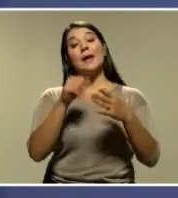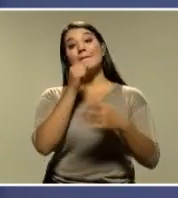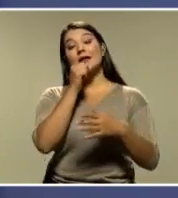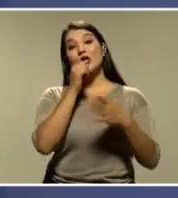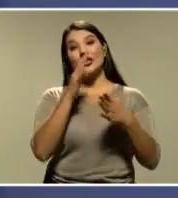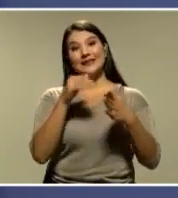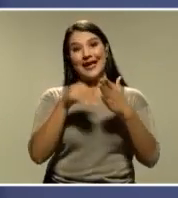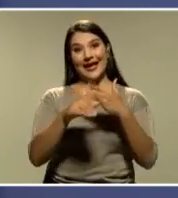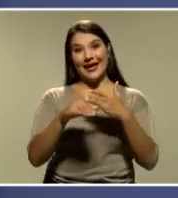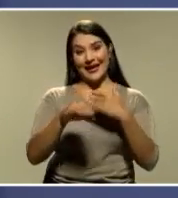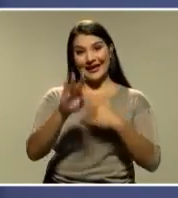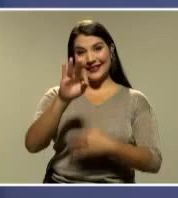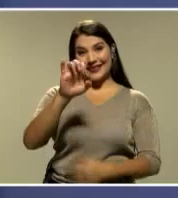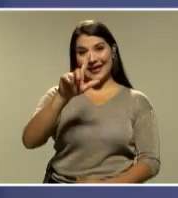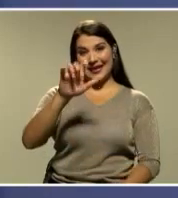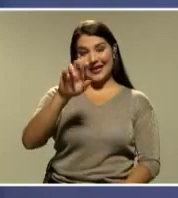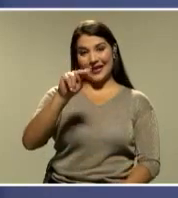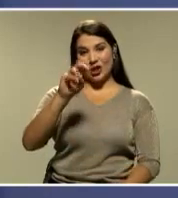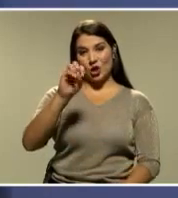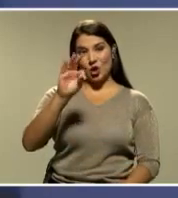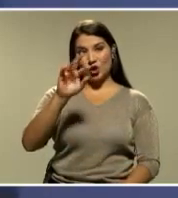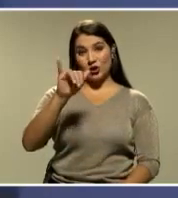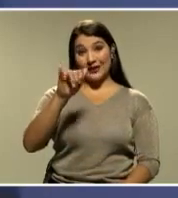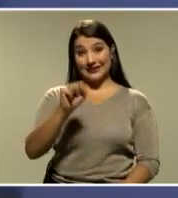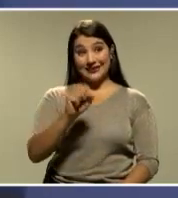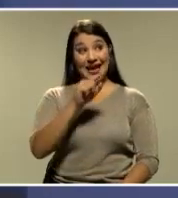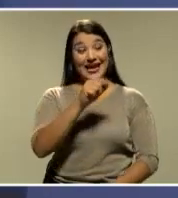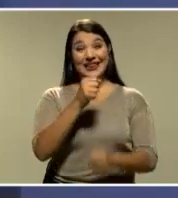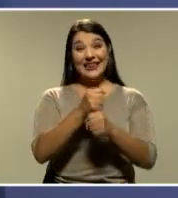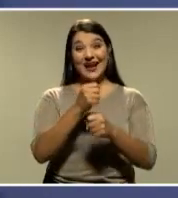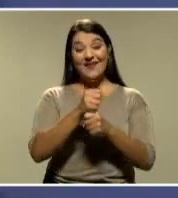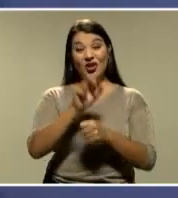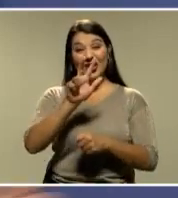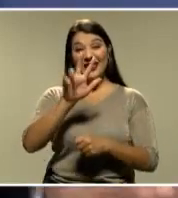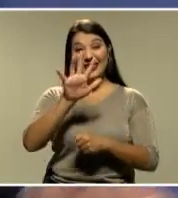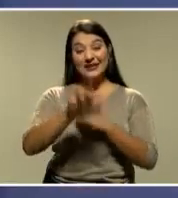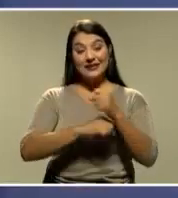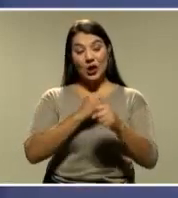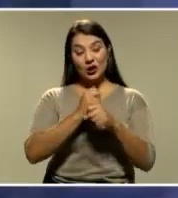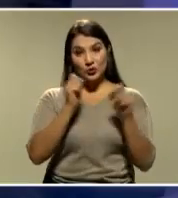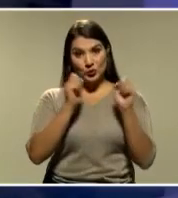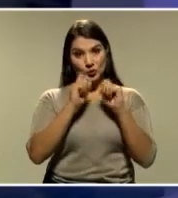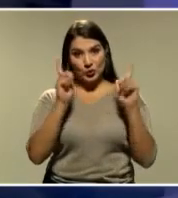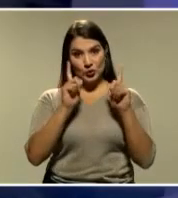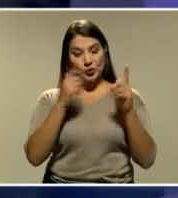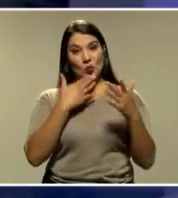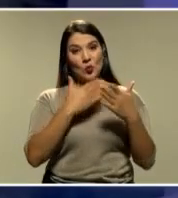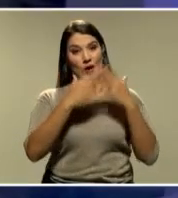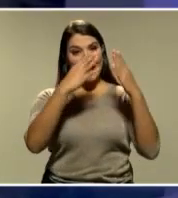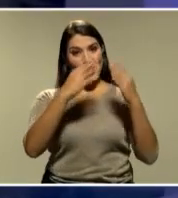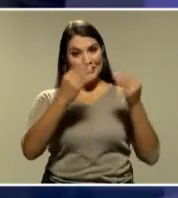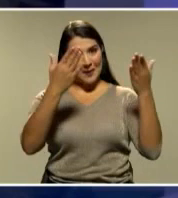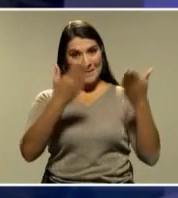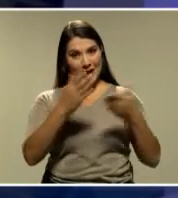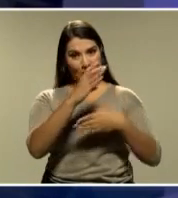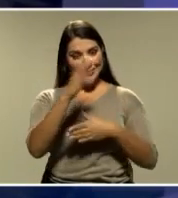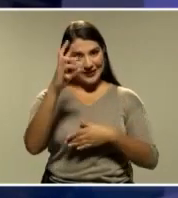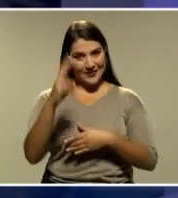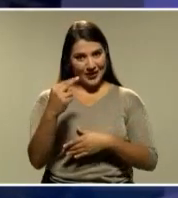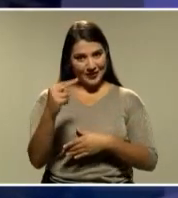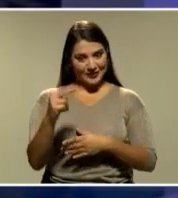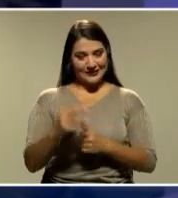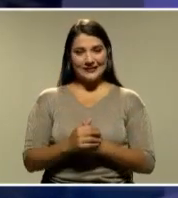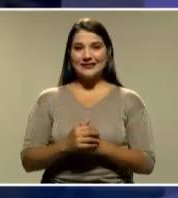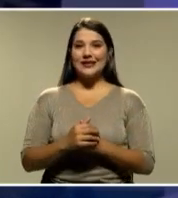se pensionó luego de una carrera, oiga, de 35 años. Buenas noches, Marcelo, bienvenido al set de Costa Rica